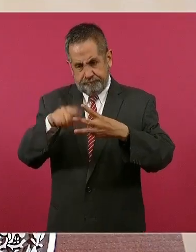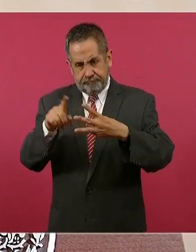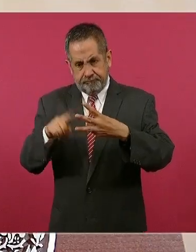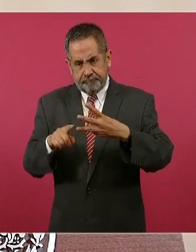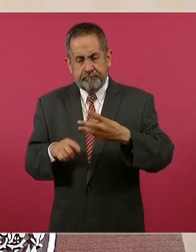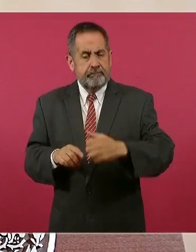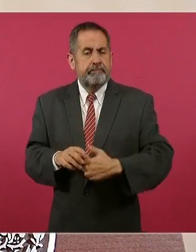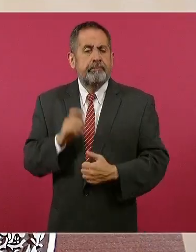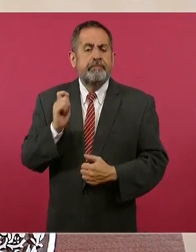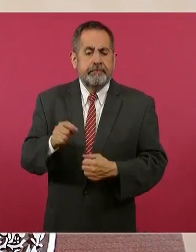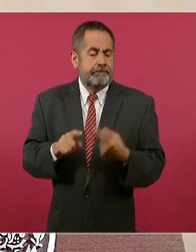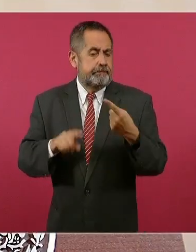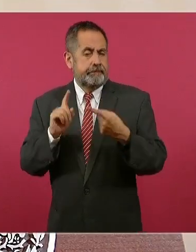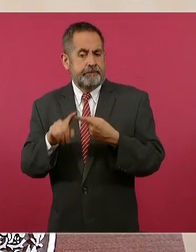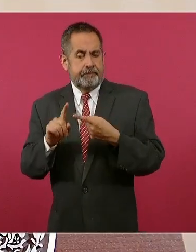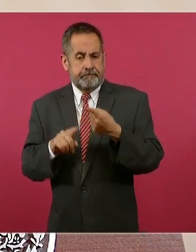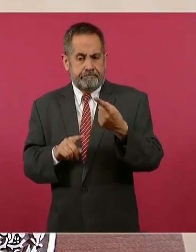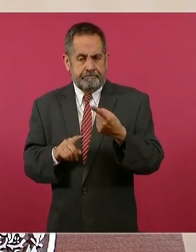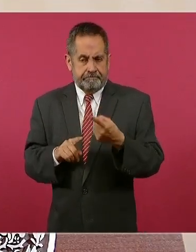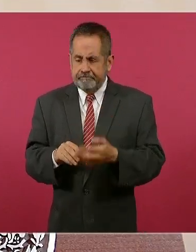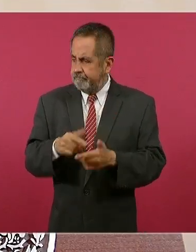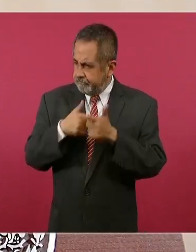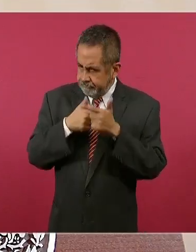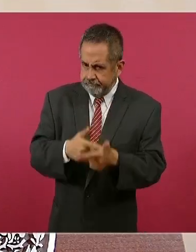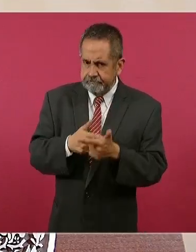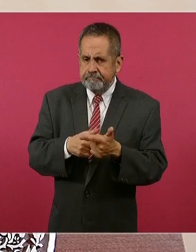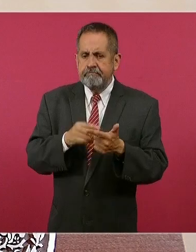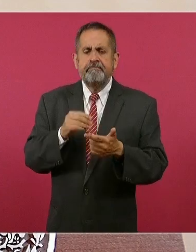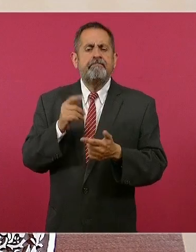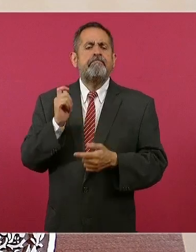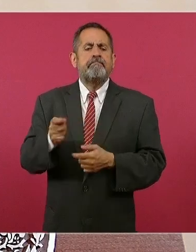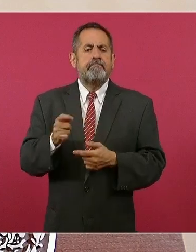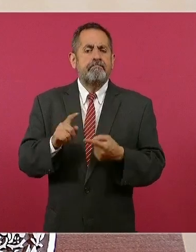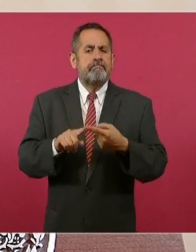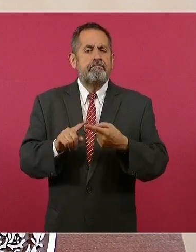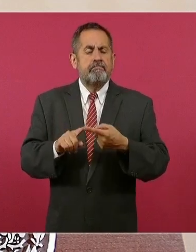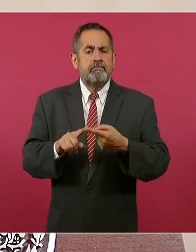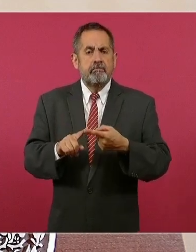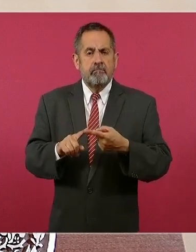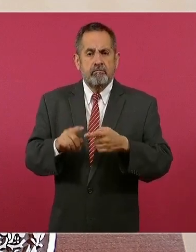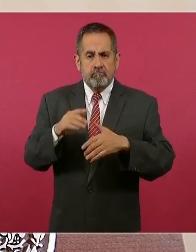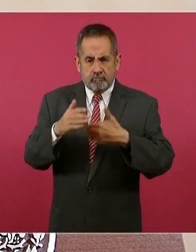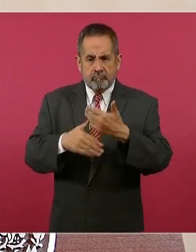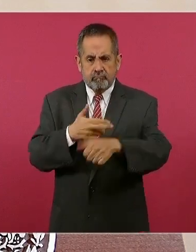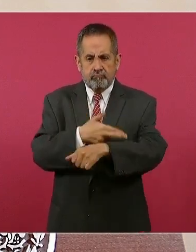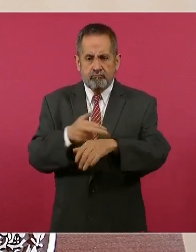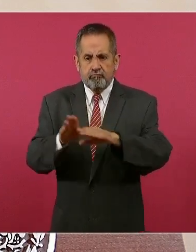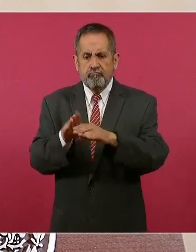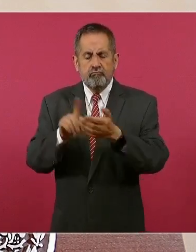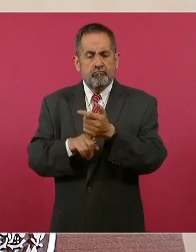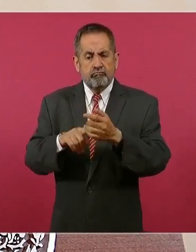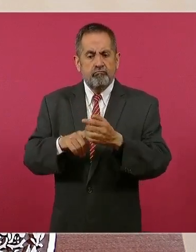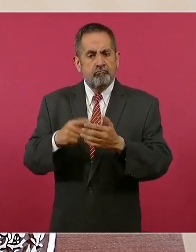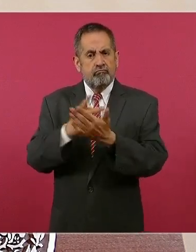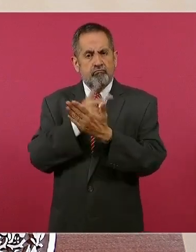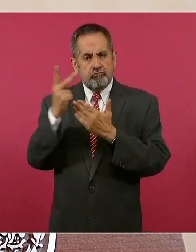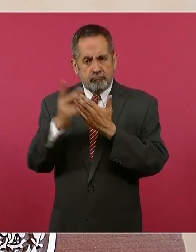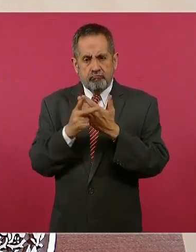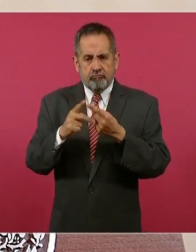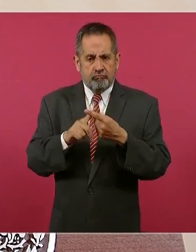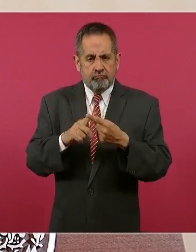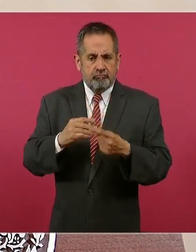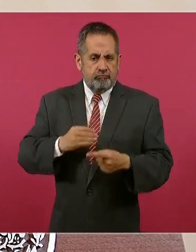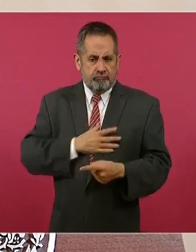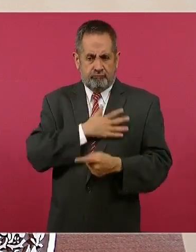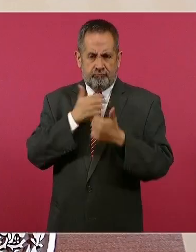Una es continuar y fortalecer los programas de bienestar.